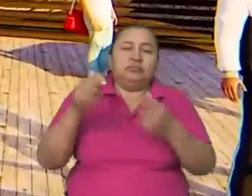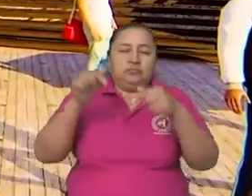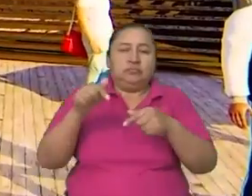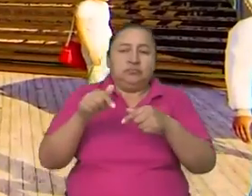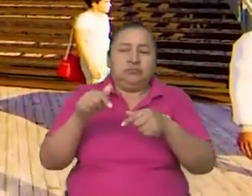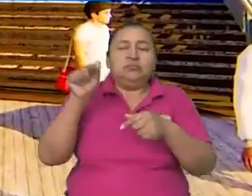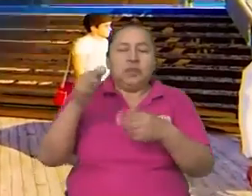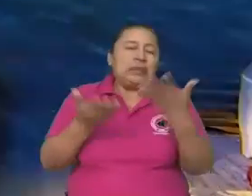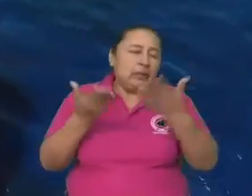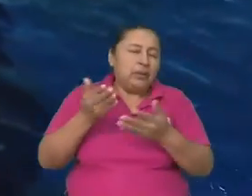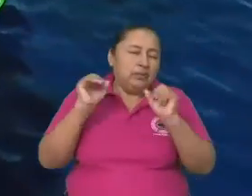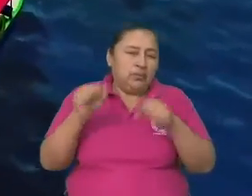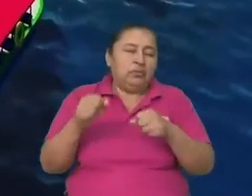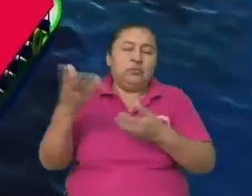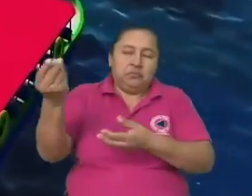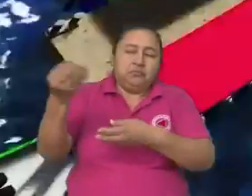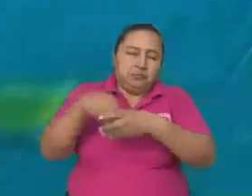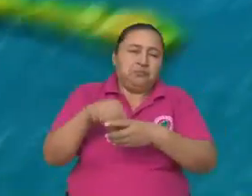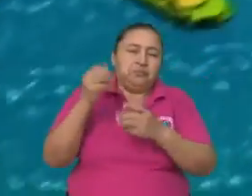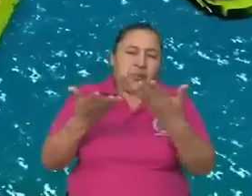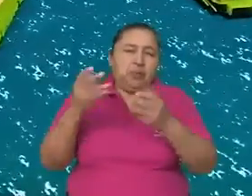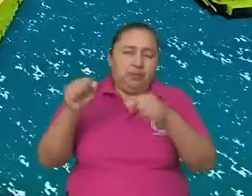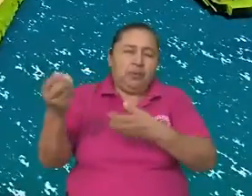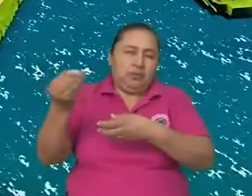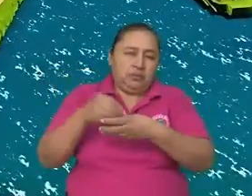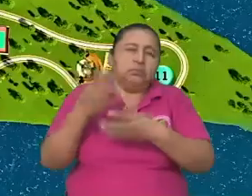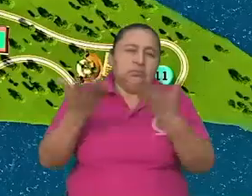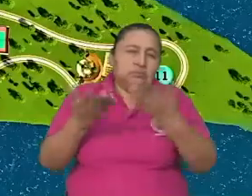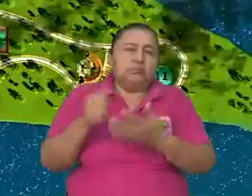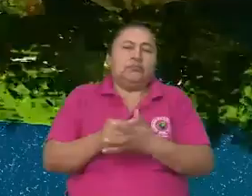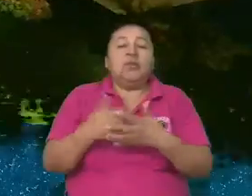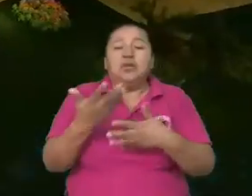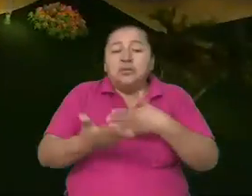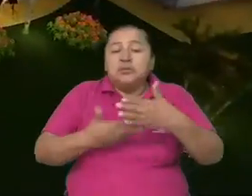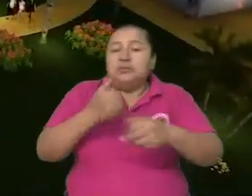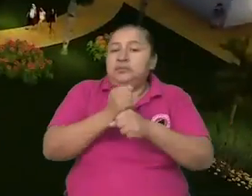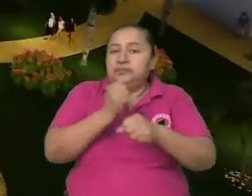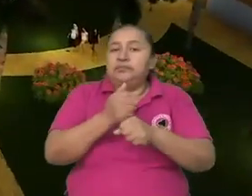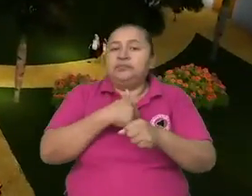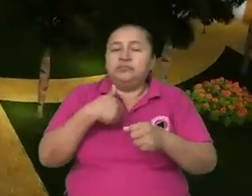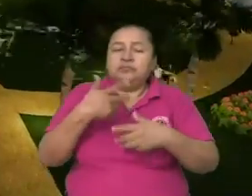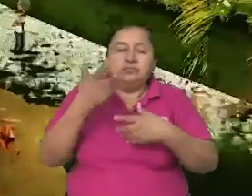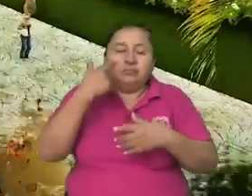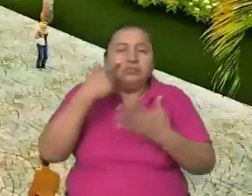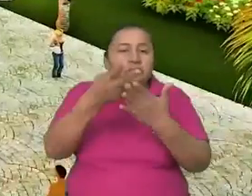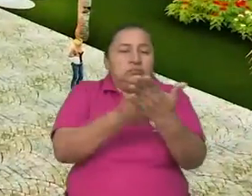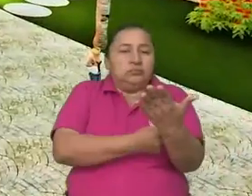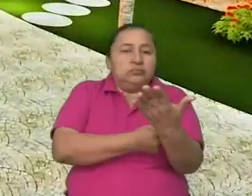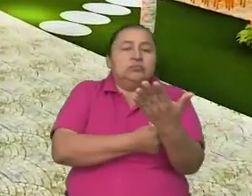es factible el financiamiento, es factible el financiamiento. Entonces ya se está trabajando en eso también, va a ser un proyecto